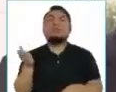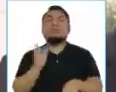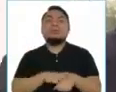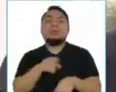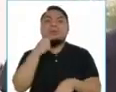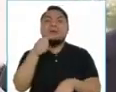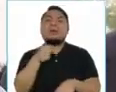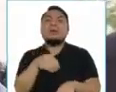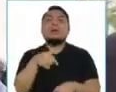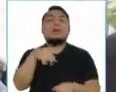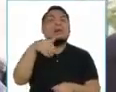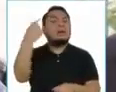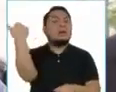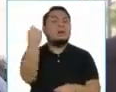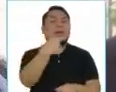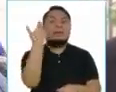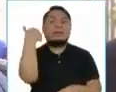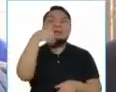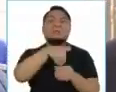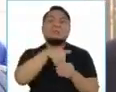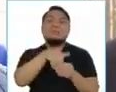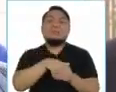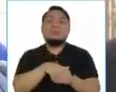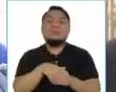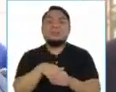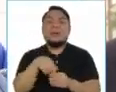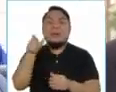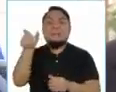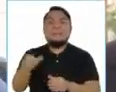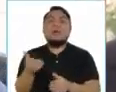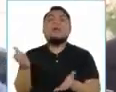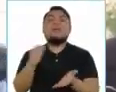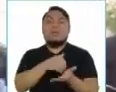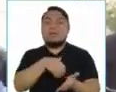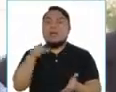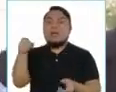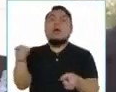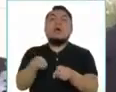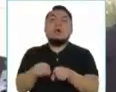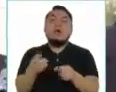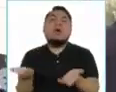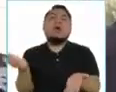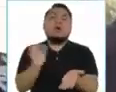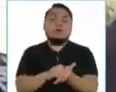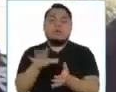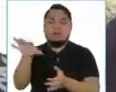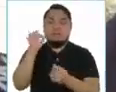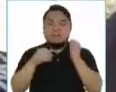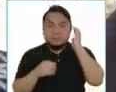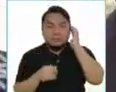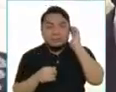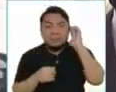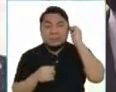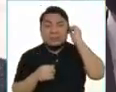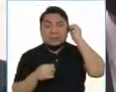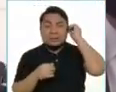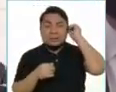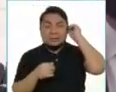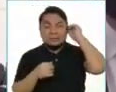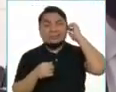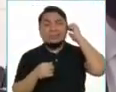referéndum para que los congresistas puedan ser reelectos. Entonces, quieren, contra la voluntad de la